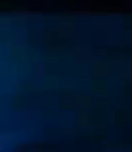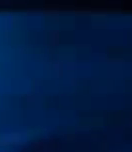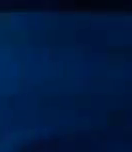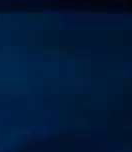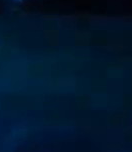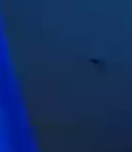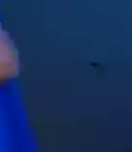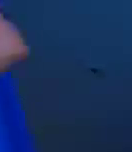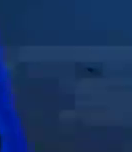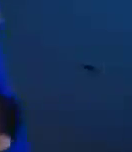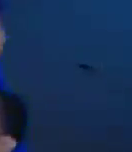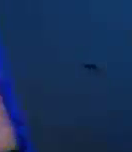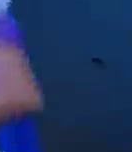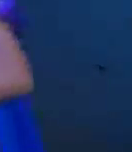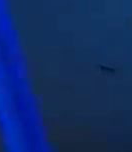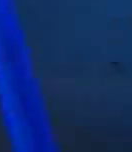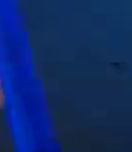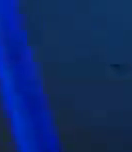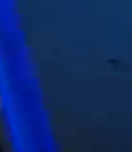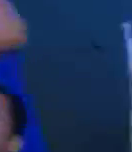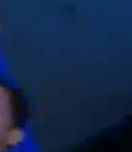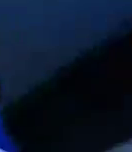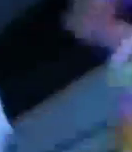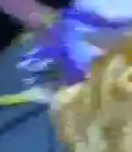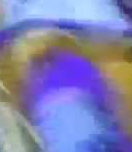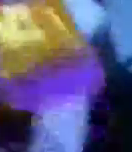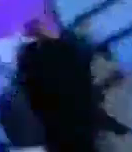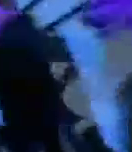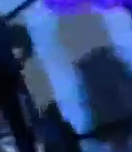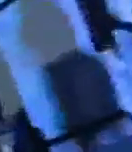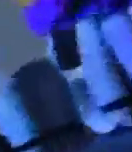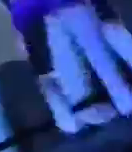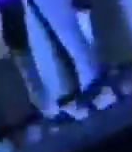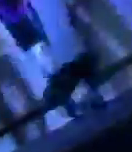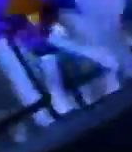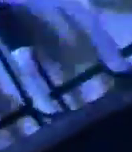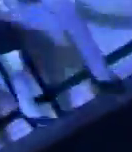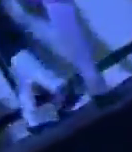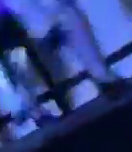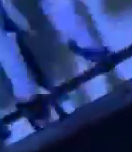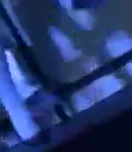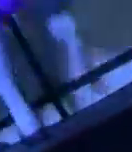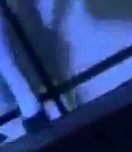horario de atención es desde las 11 de la mañana hasta las 23 horas. Nicole Khalil, TC Televisión.